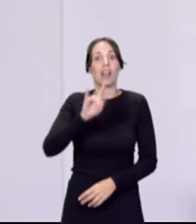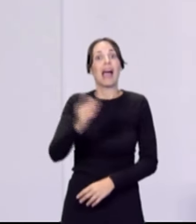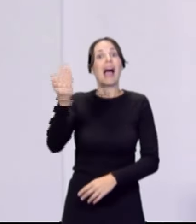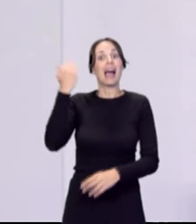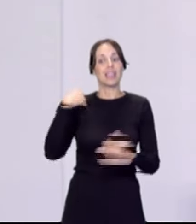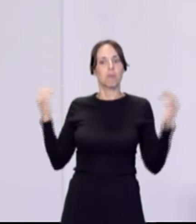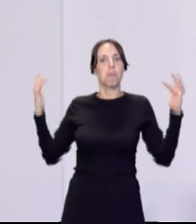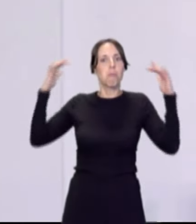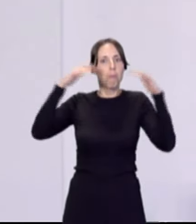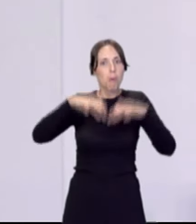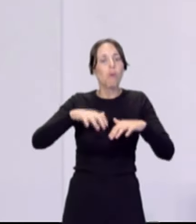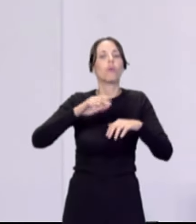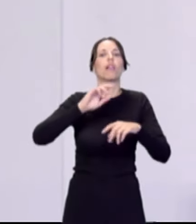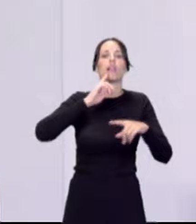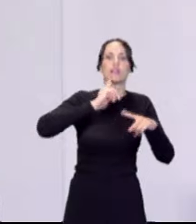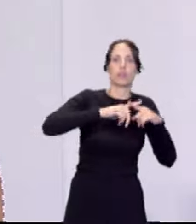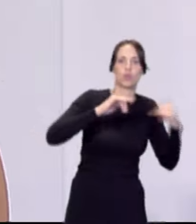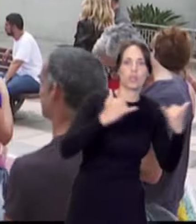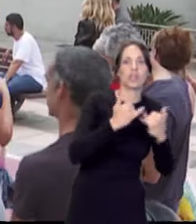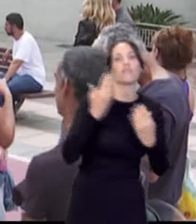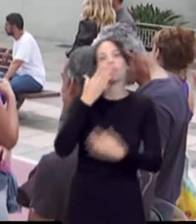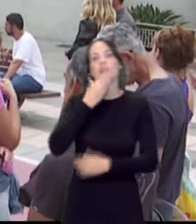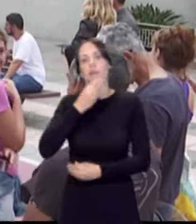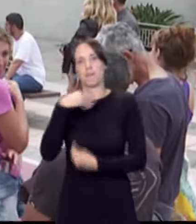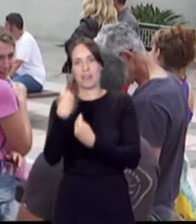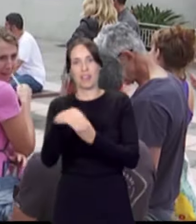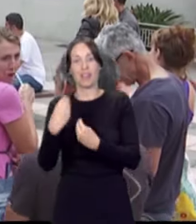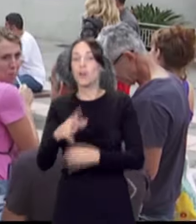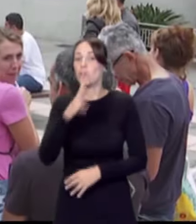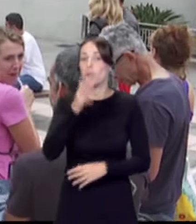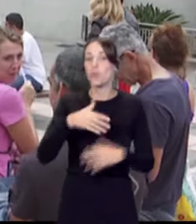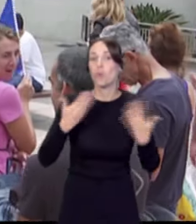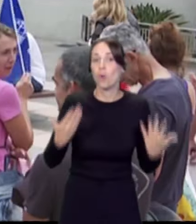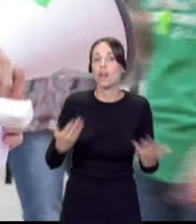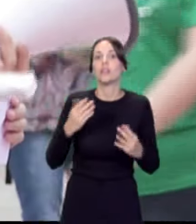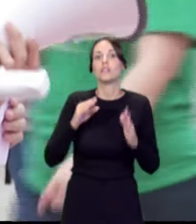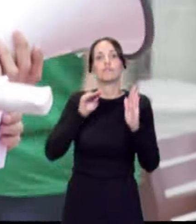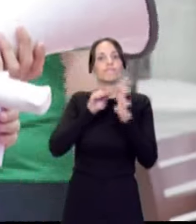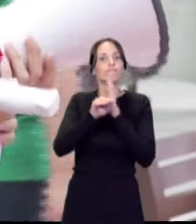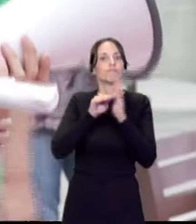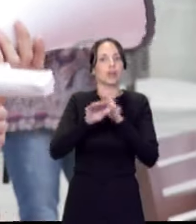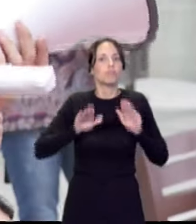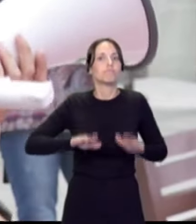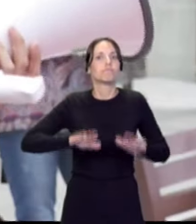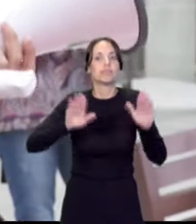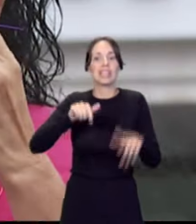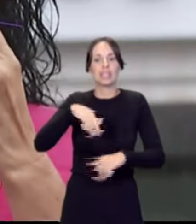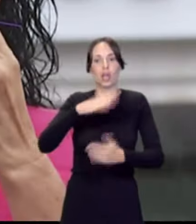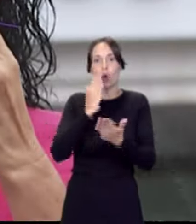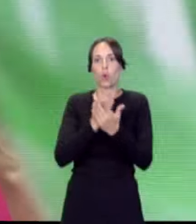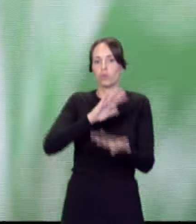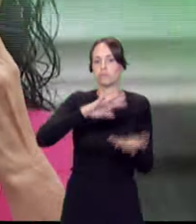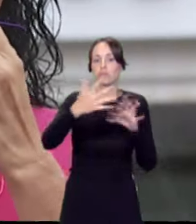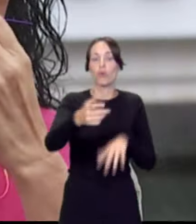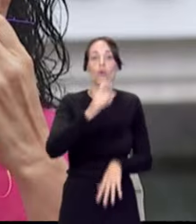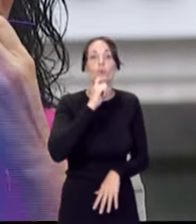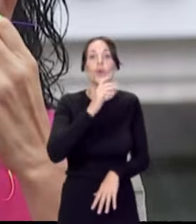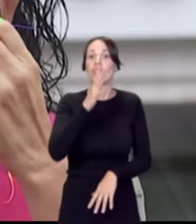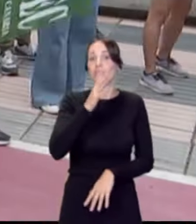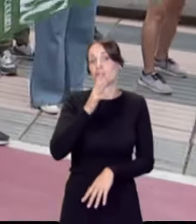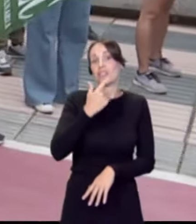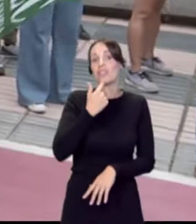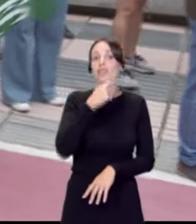Canaria y Santa Cruz de Tenerife. El motivo, las condiciones en las que se ha implantado este curso. Aseguran que hay un déficit de personal docente y